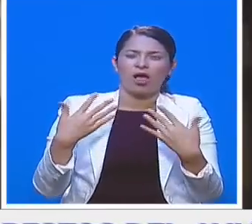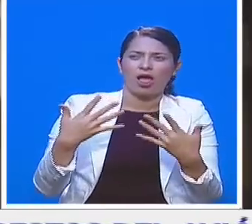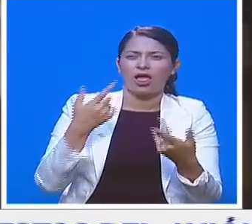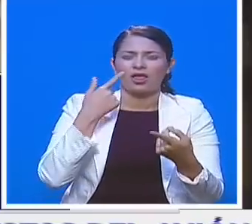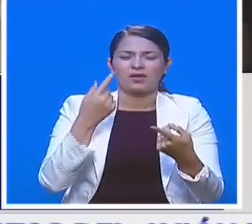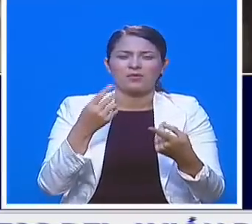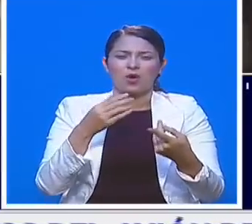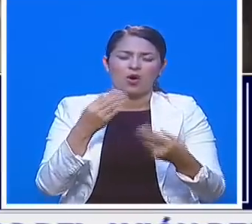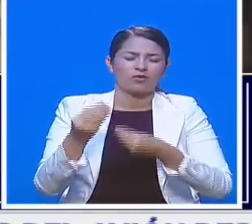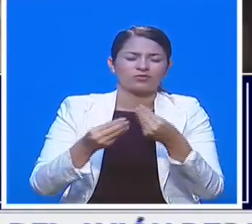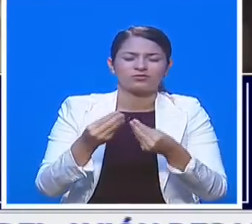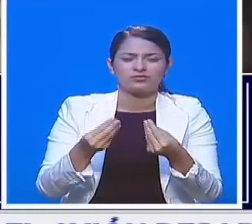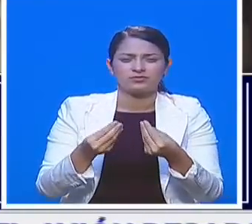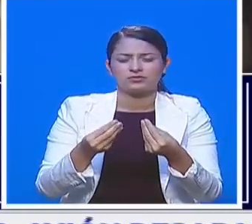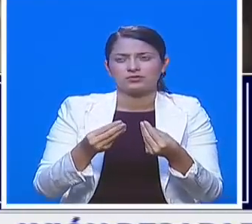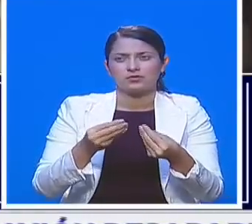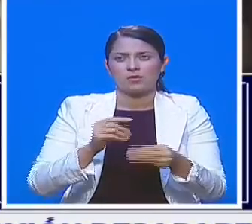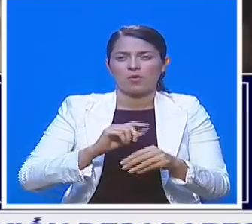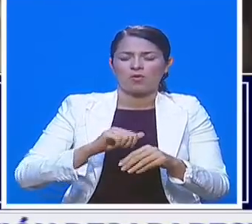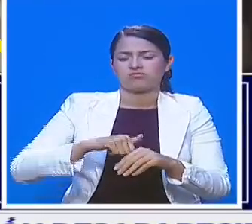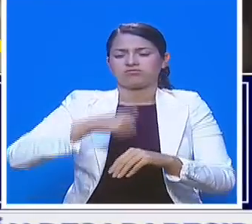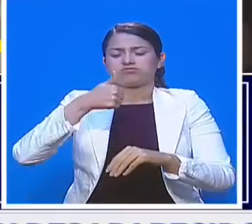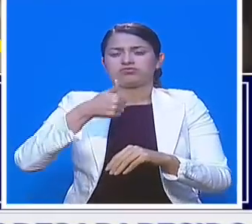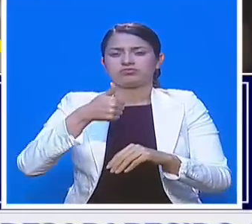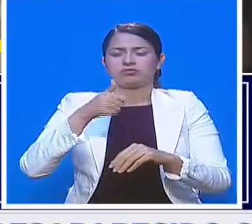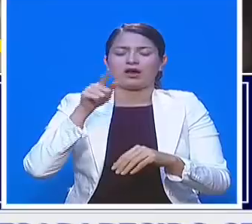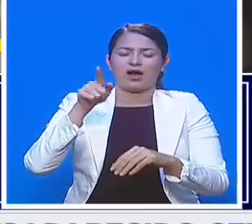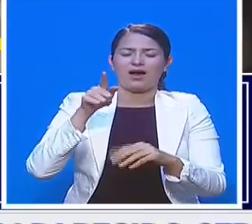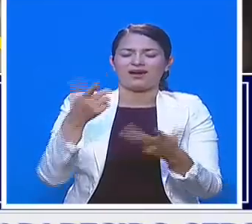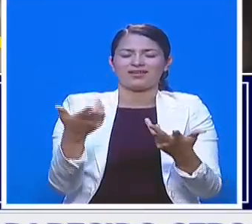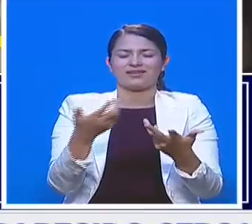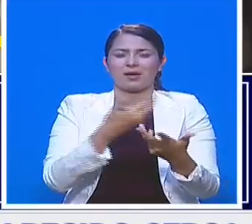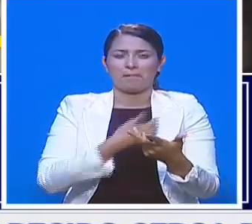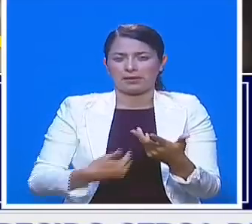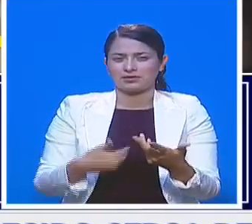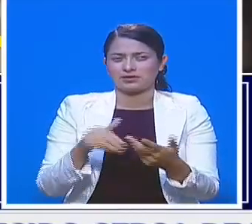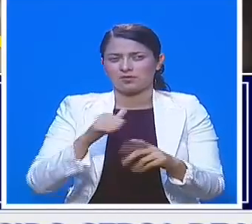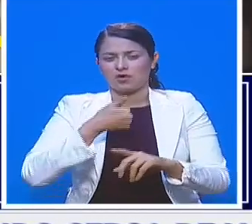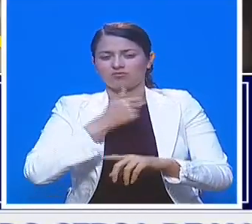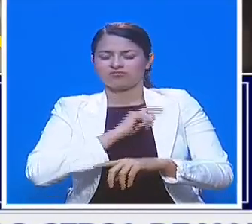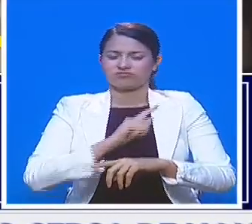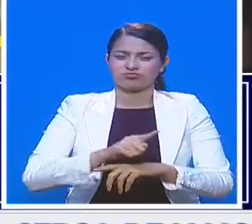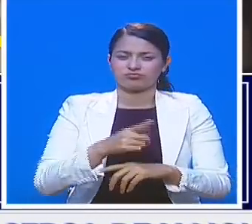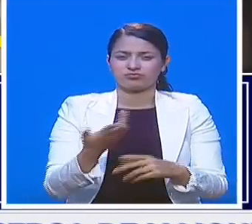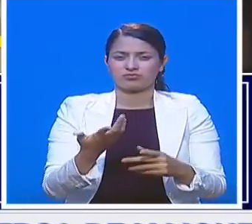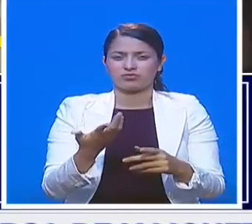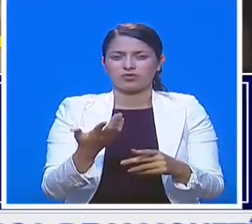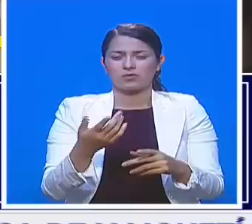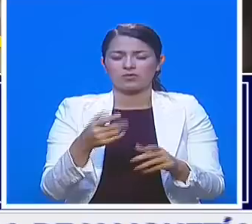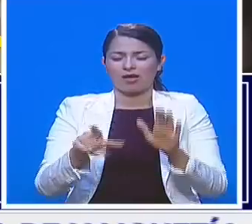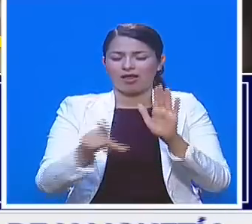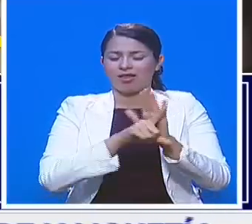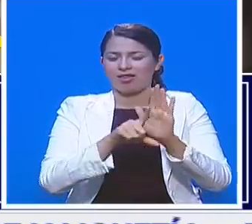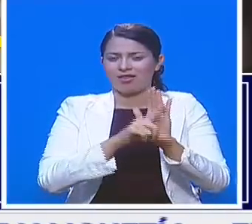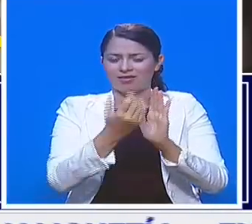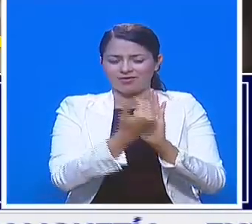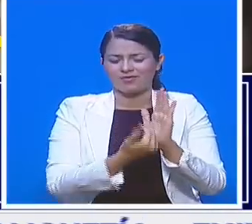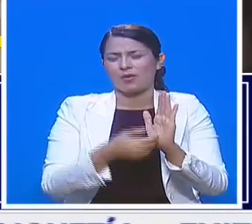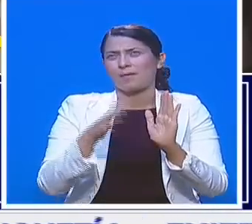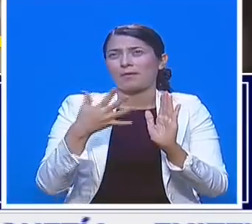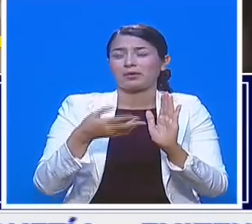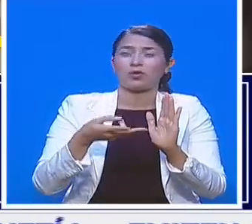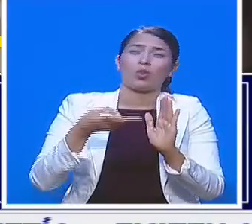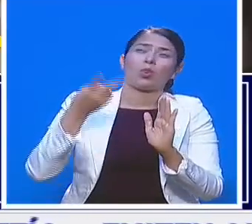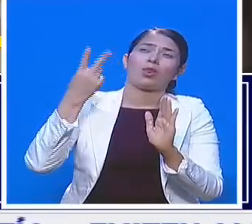cuanto a sus potestades como jefe del Ejecutivo, valiéndose de leyes que tienen más de 2